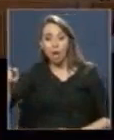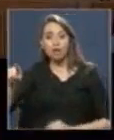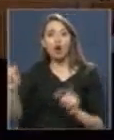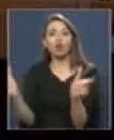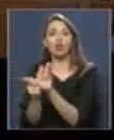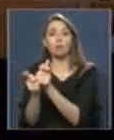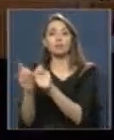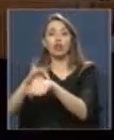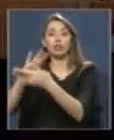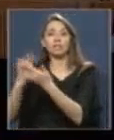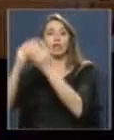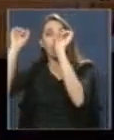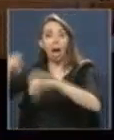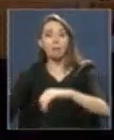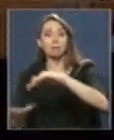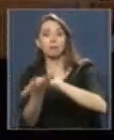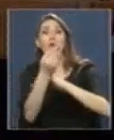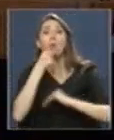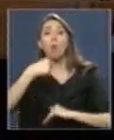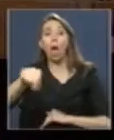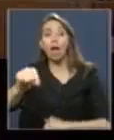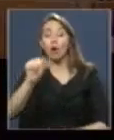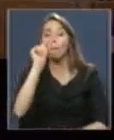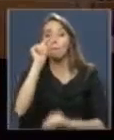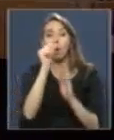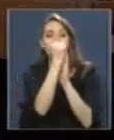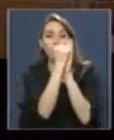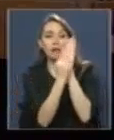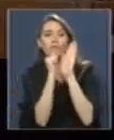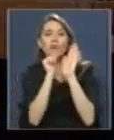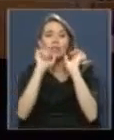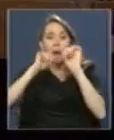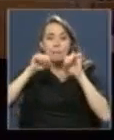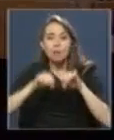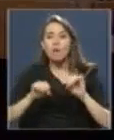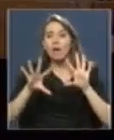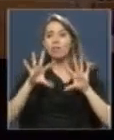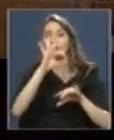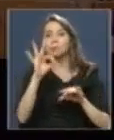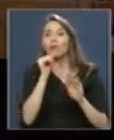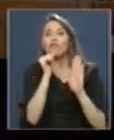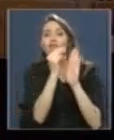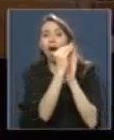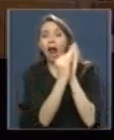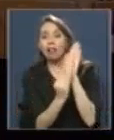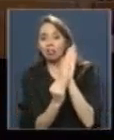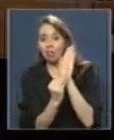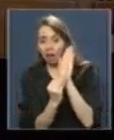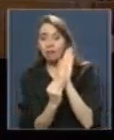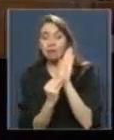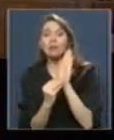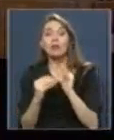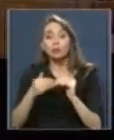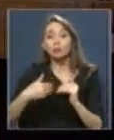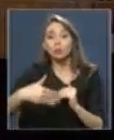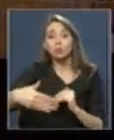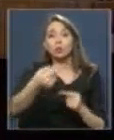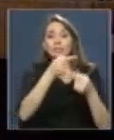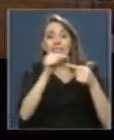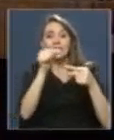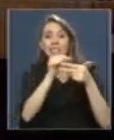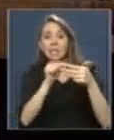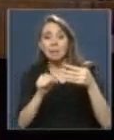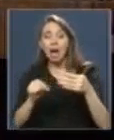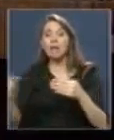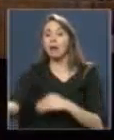Salud. Quedan muy pocos artículos por aprobar, yo diría que el 10%, y por lo tanto en las próximas semanas debiésemos tener